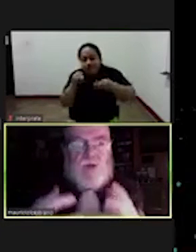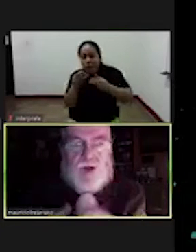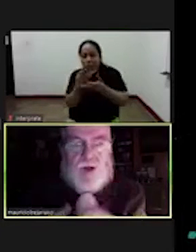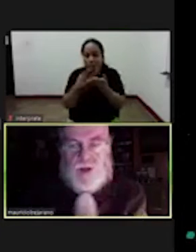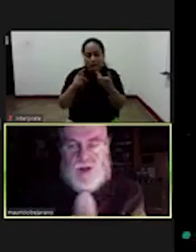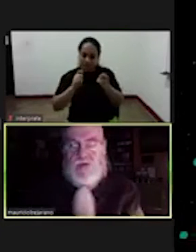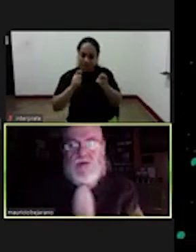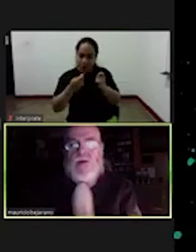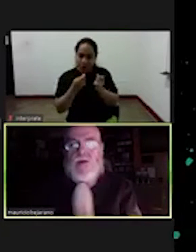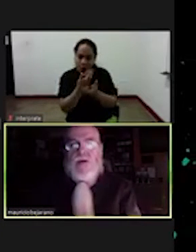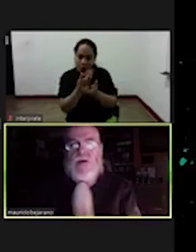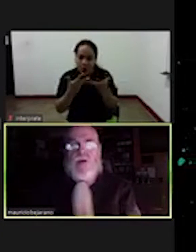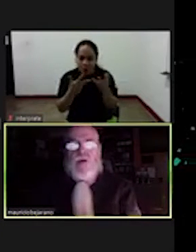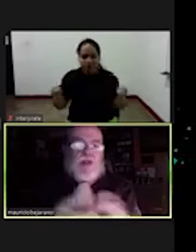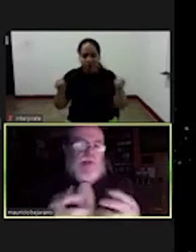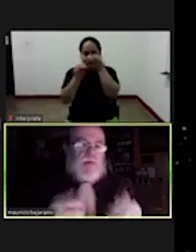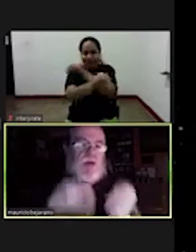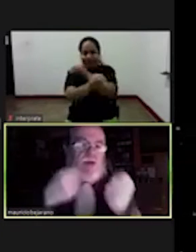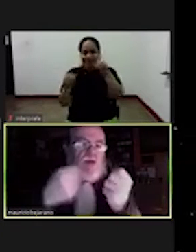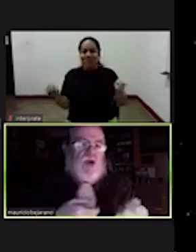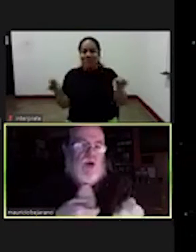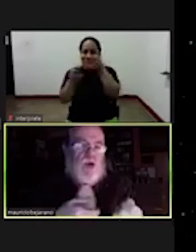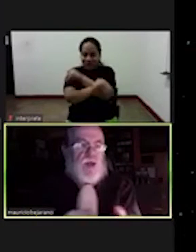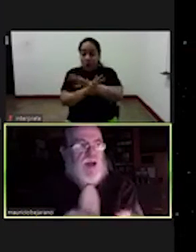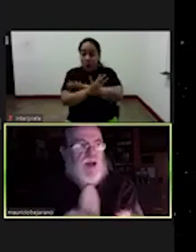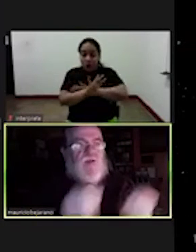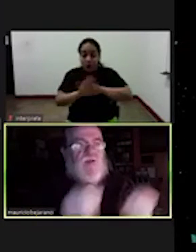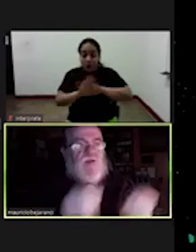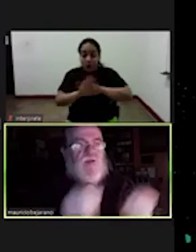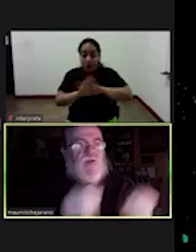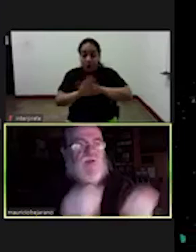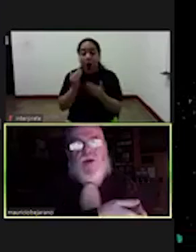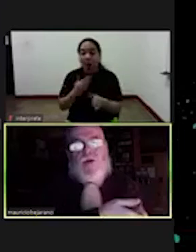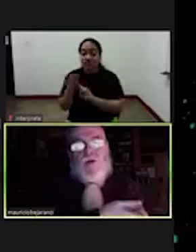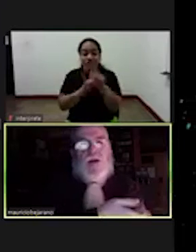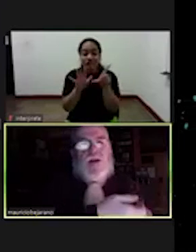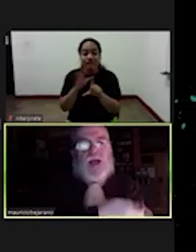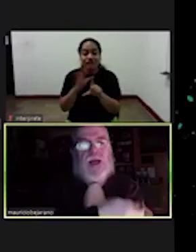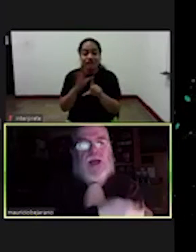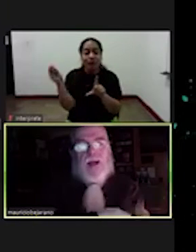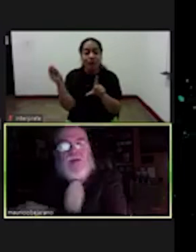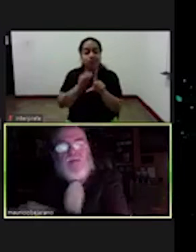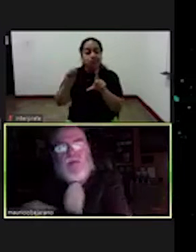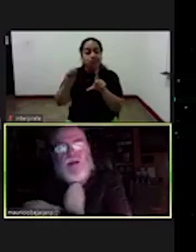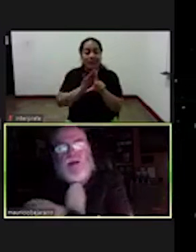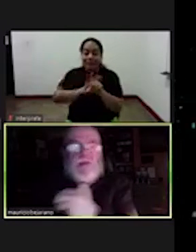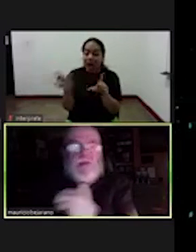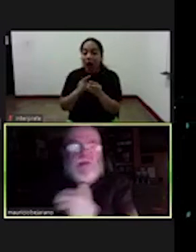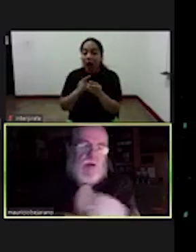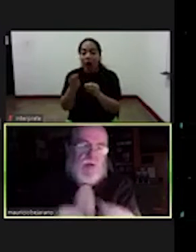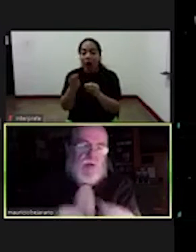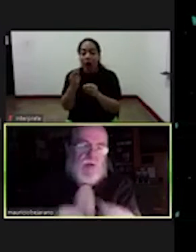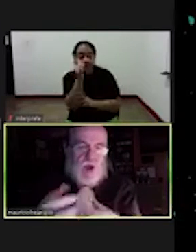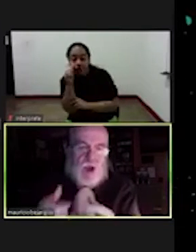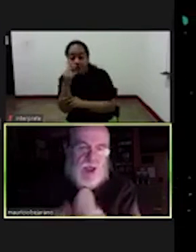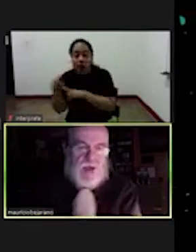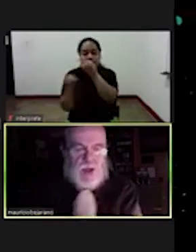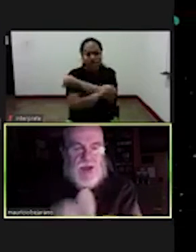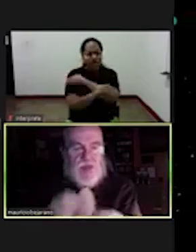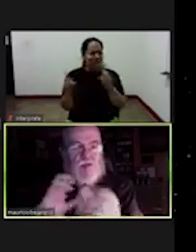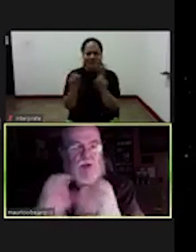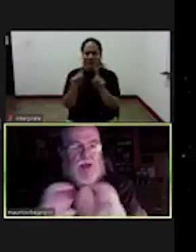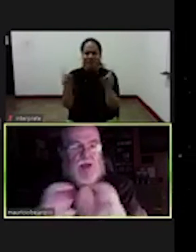extrañamiento del sonido. No es simplemente un hecho documental fonográfico de grabar aquí y llevar allá, sino que me gusta siempre